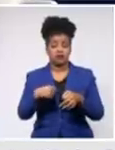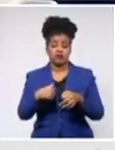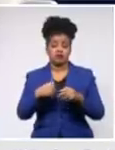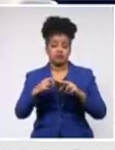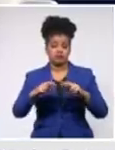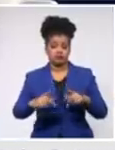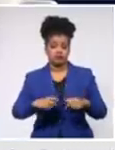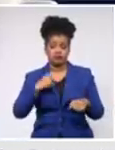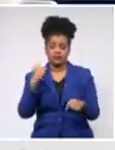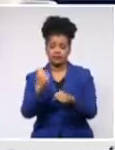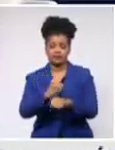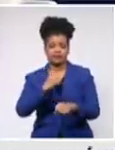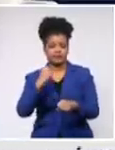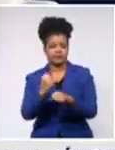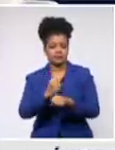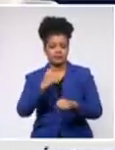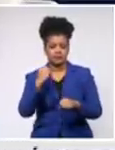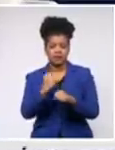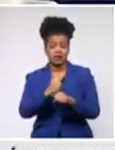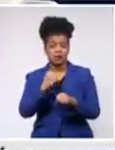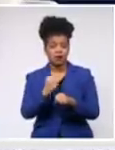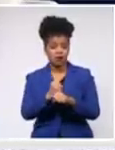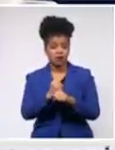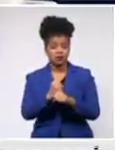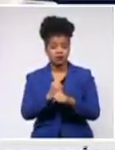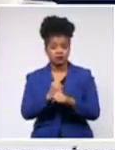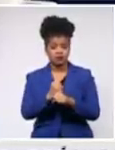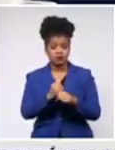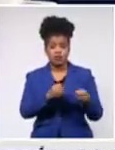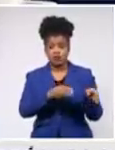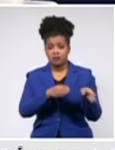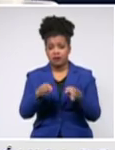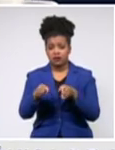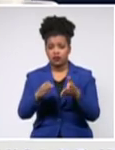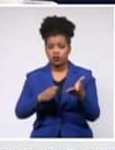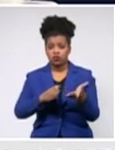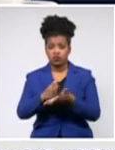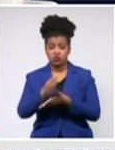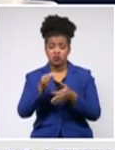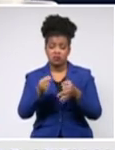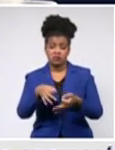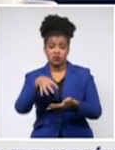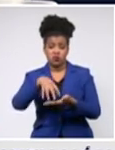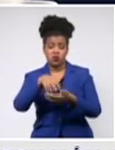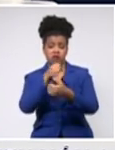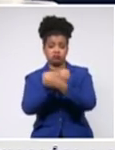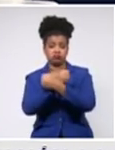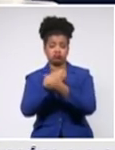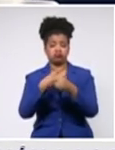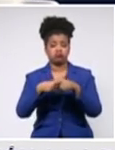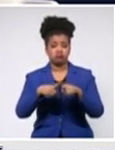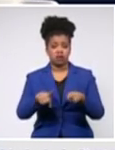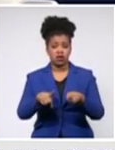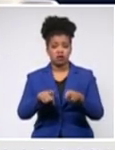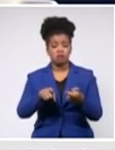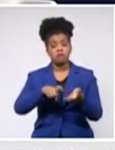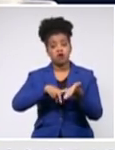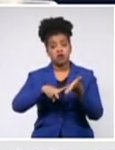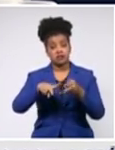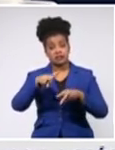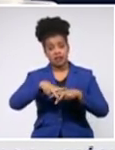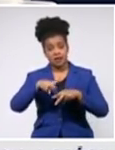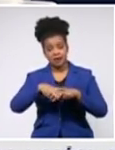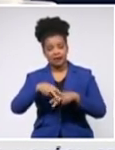duramente y a pesar de que se mantienen como lugares, no obstante, sobre todo en la provincia de La Habana se